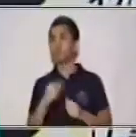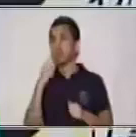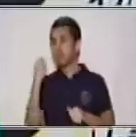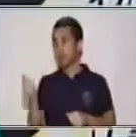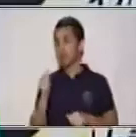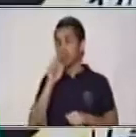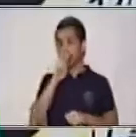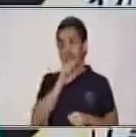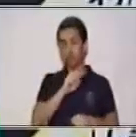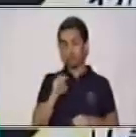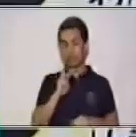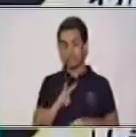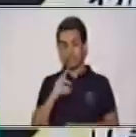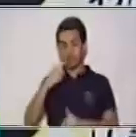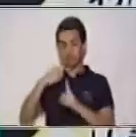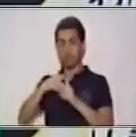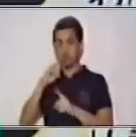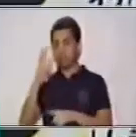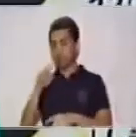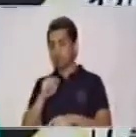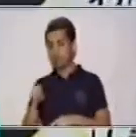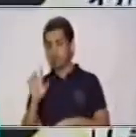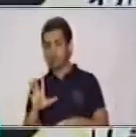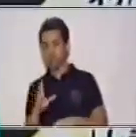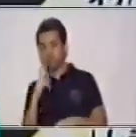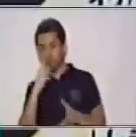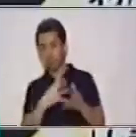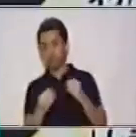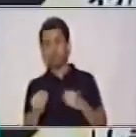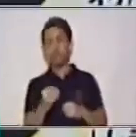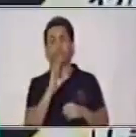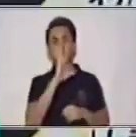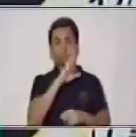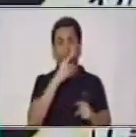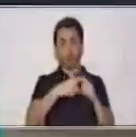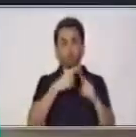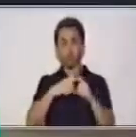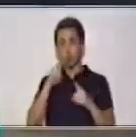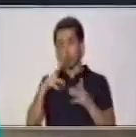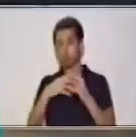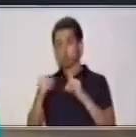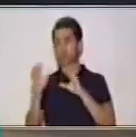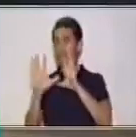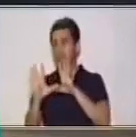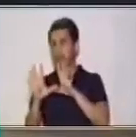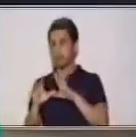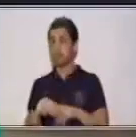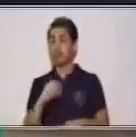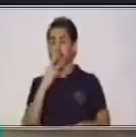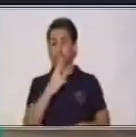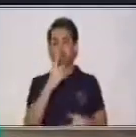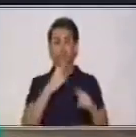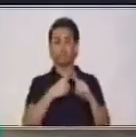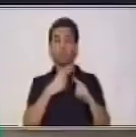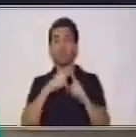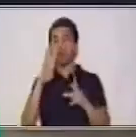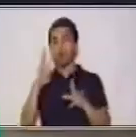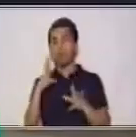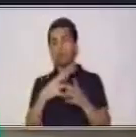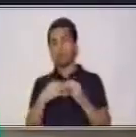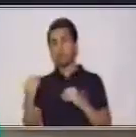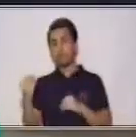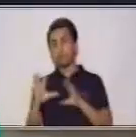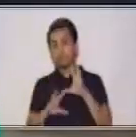quintos. Vamos a multiplicar 5 por 2, que nos da 10, 3 por 4, 12,